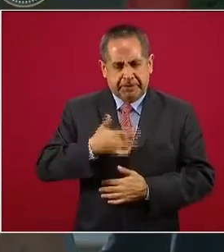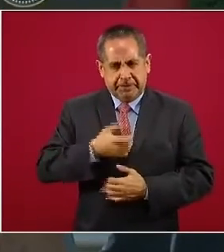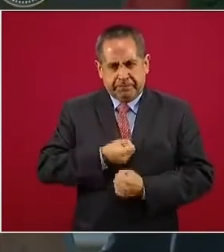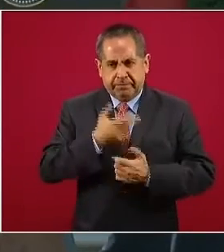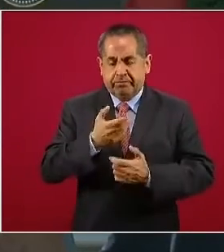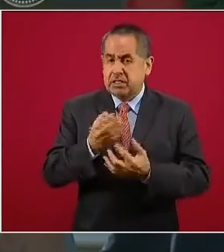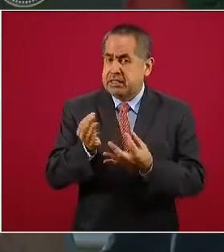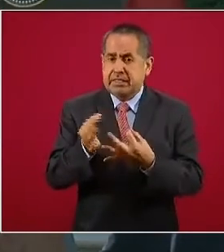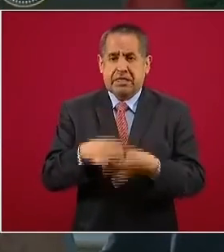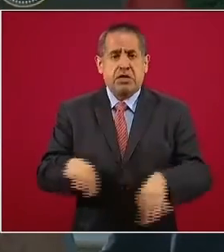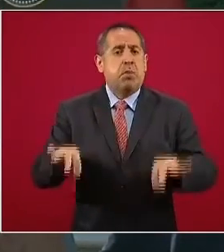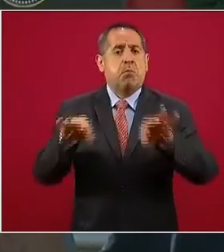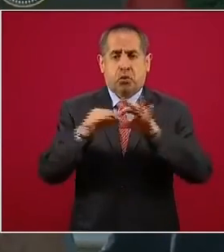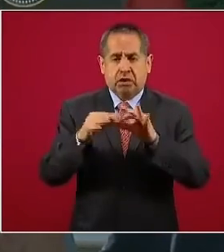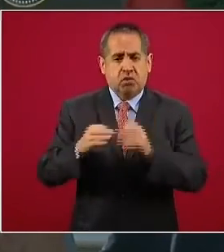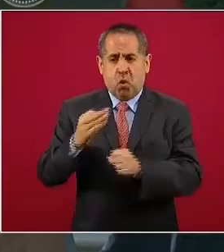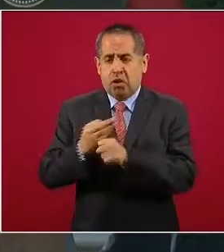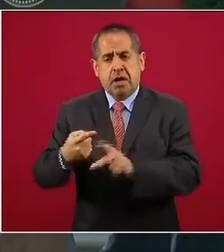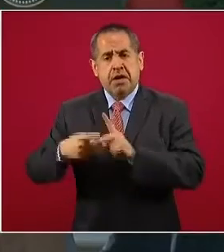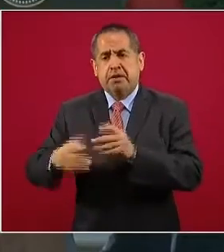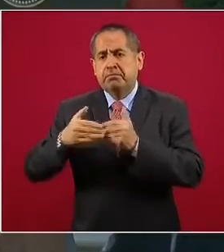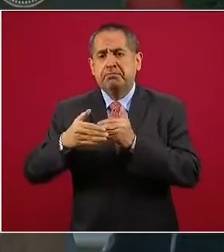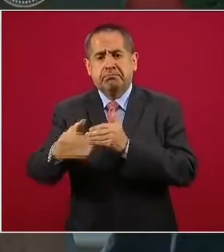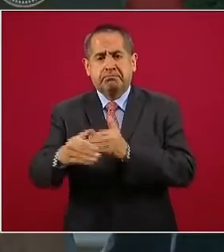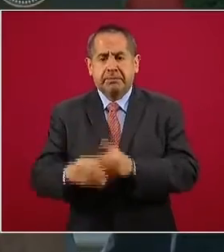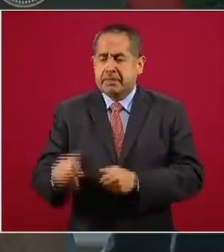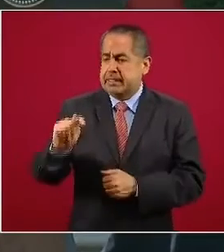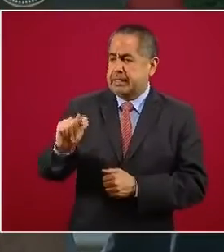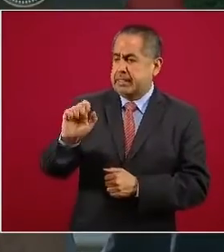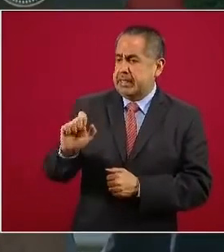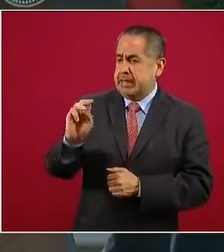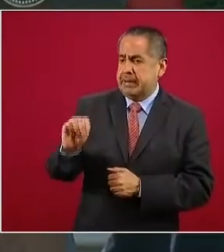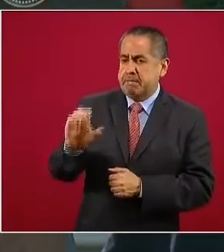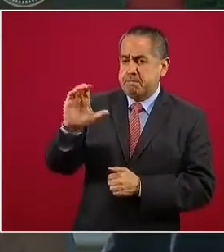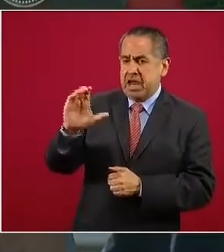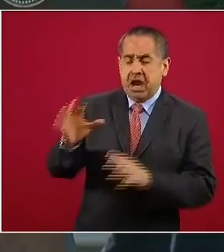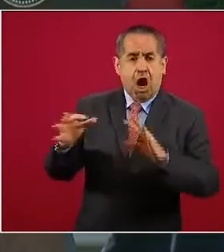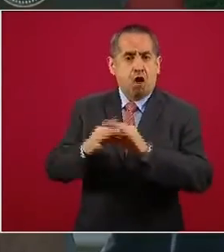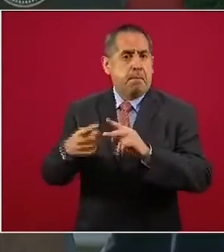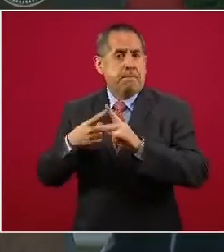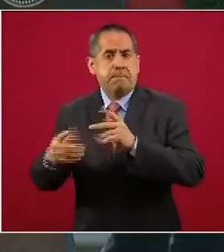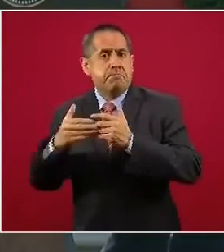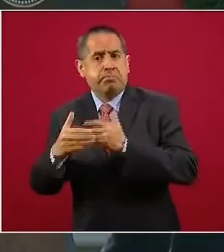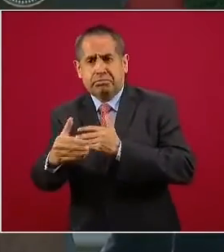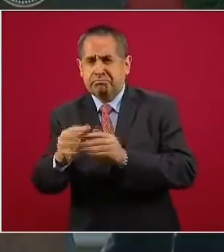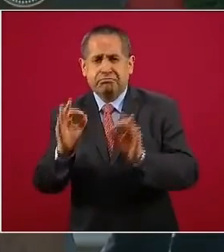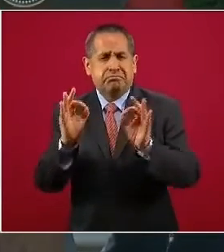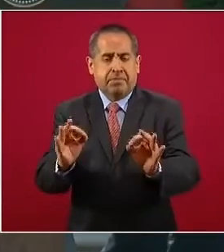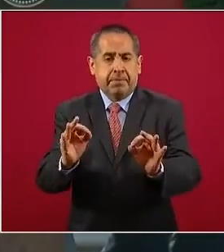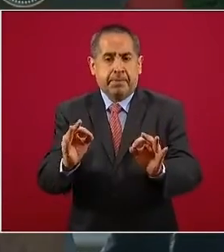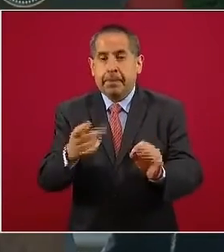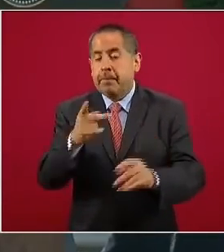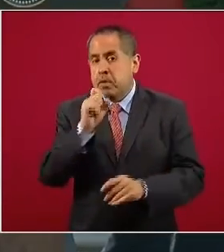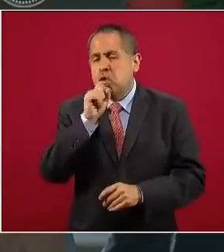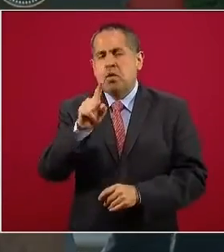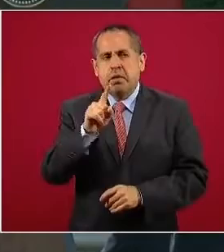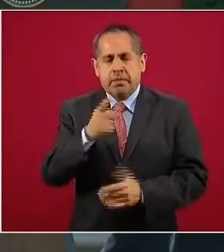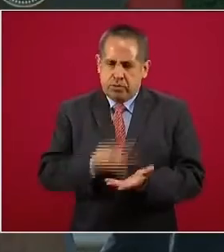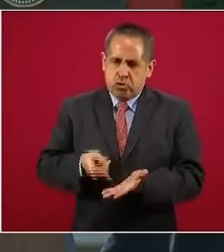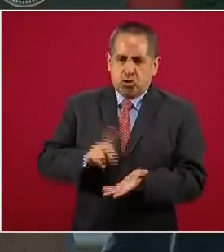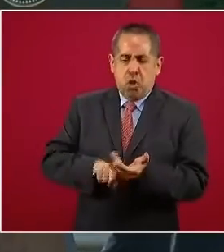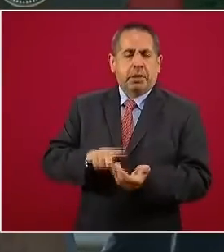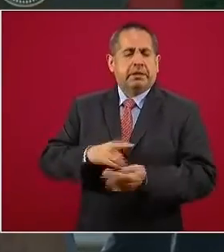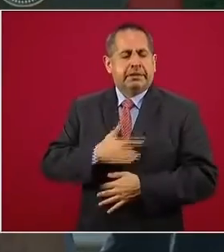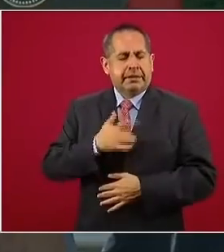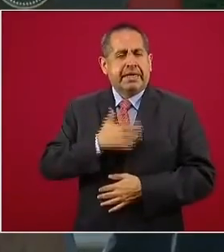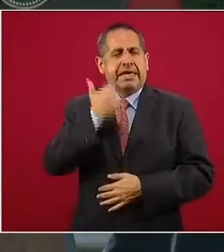es muy importante la puesta en marcha del tratado, pero también quise estar aquí